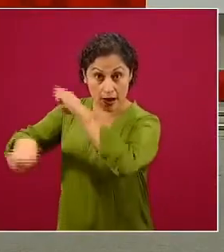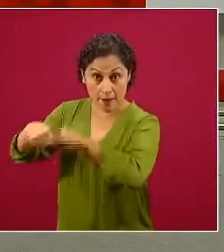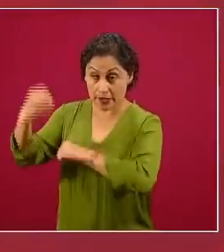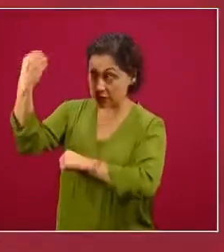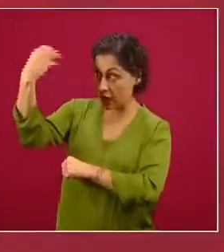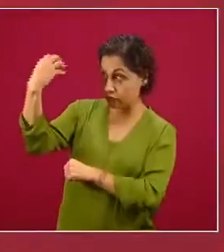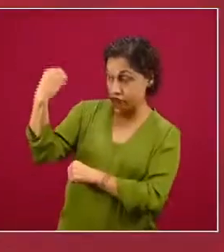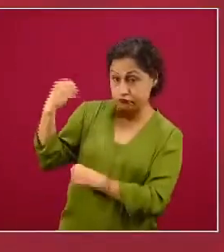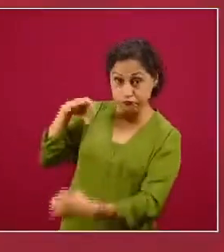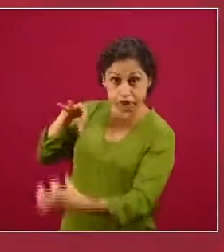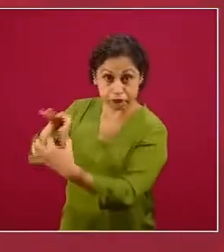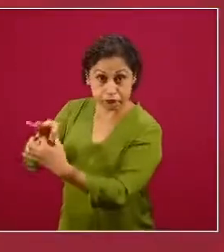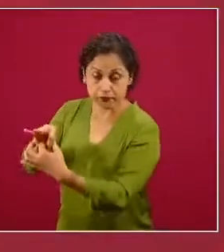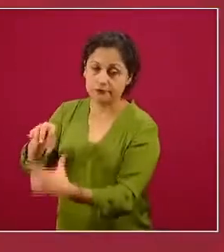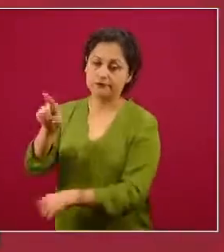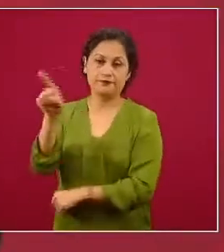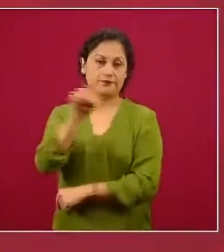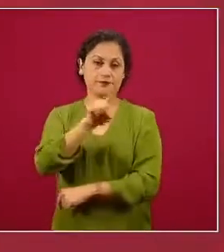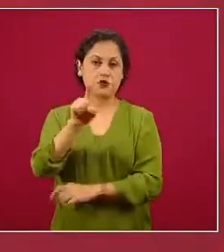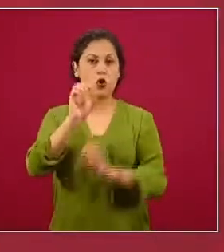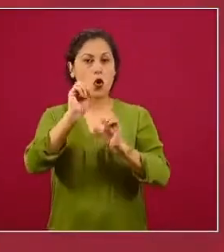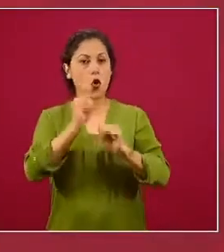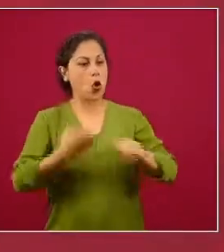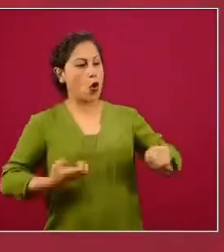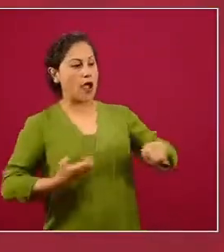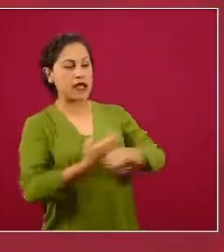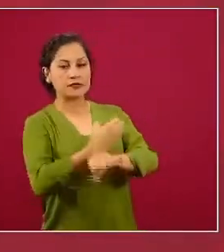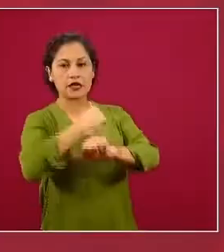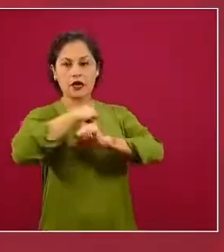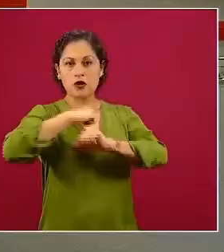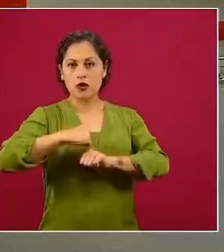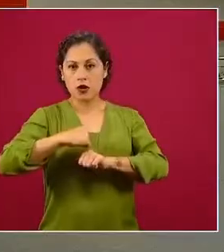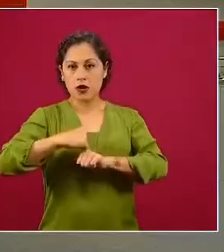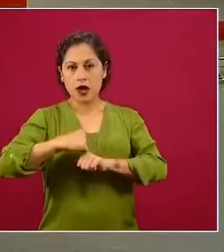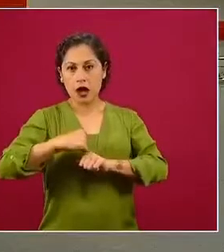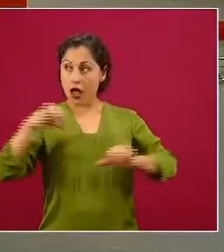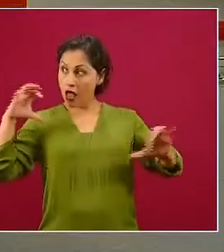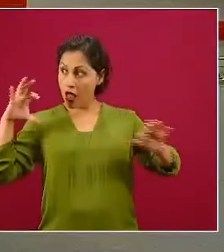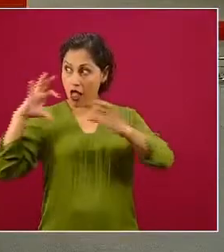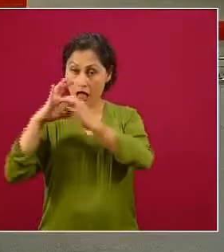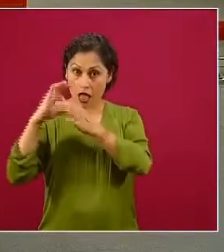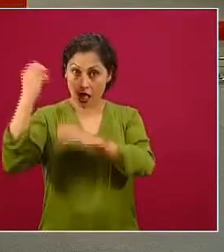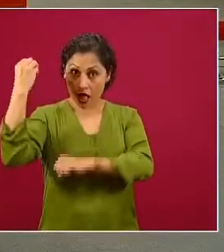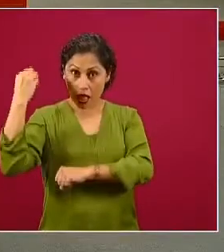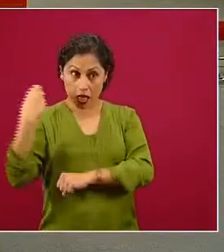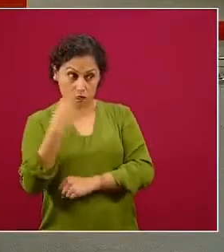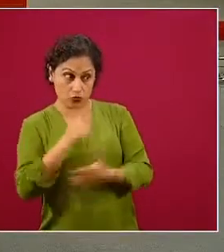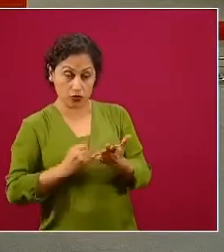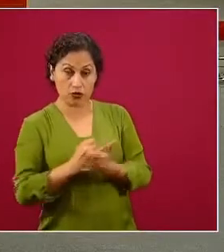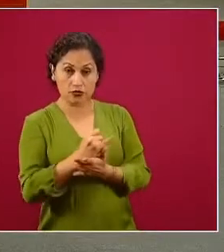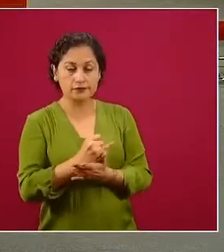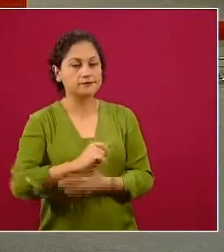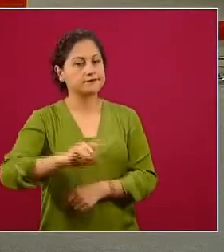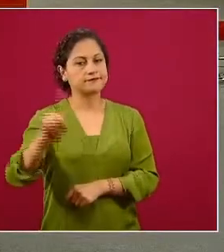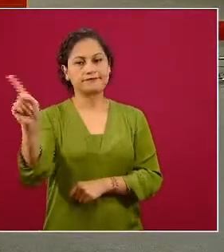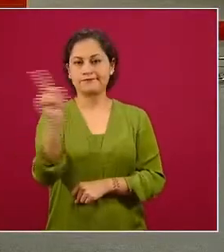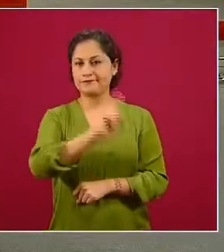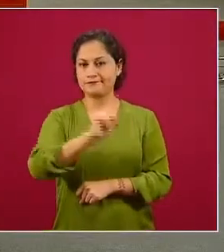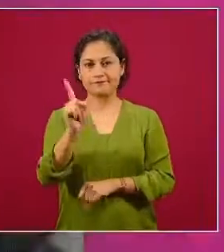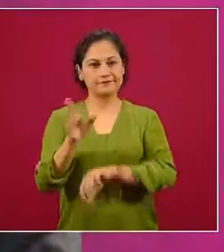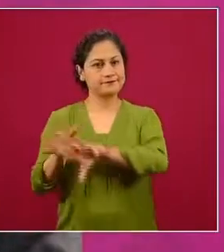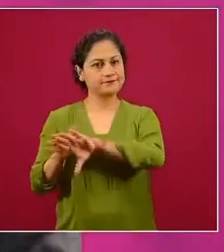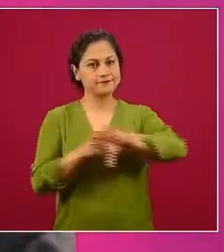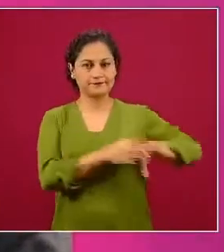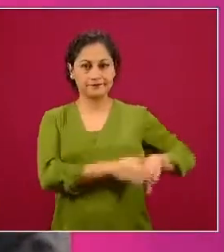que me pidan y bueno, según cómo me lo pidan y me insisten, no es así, no es así. El fundamento legal de nuestra